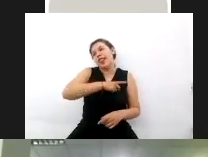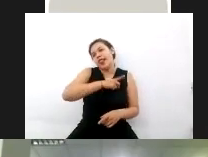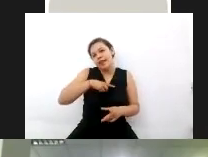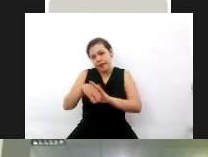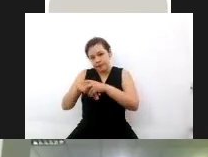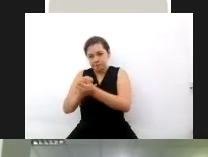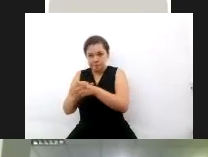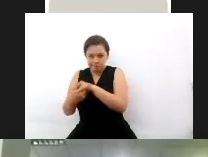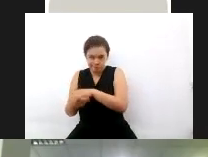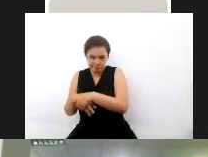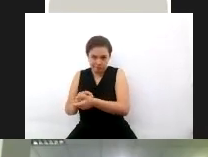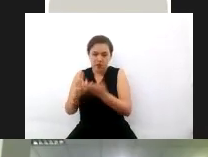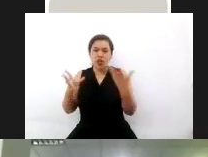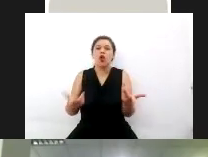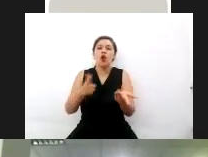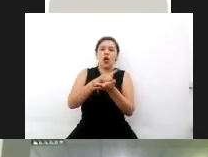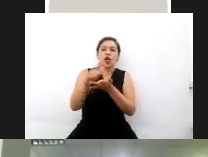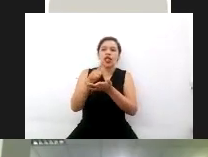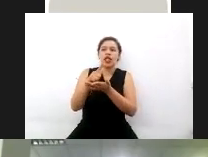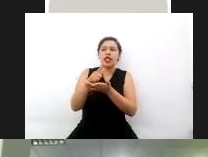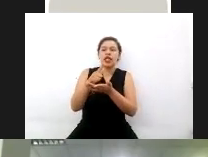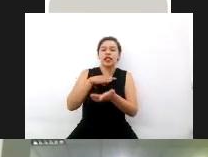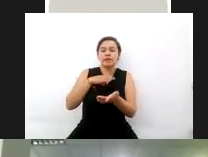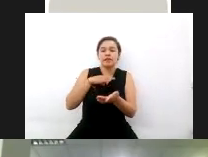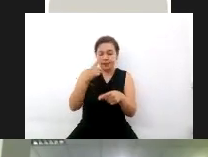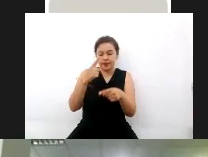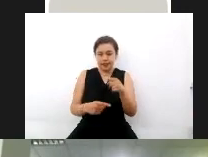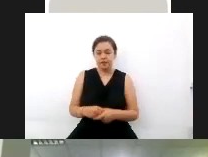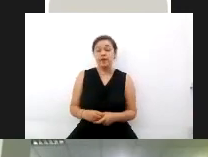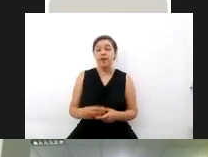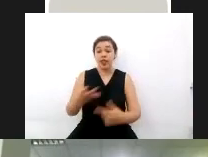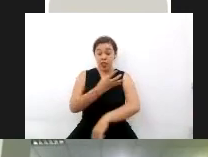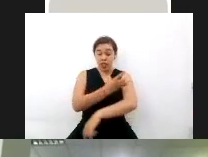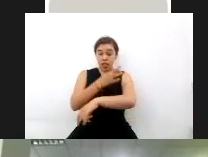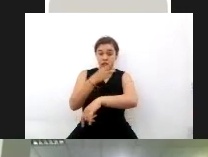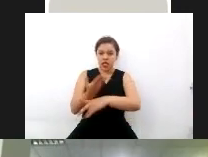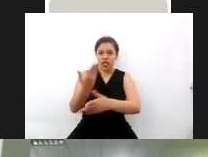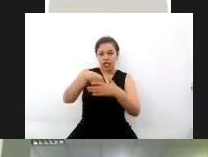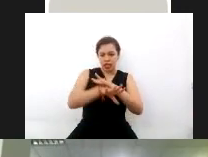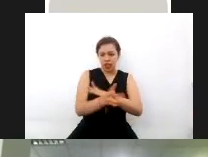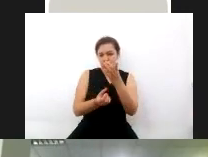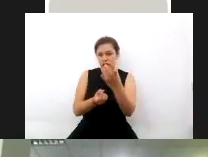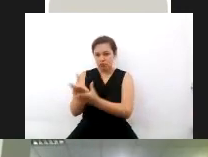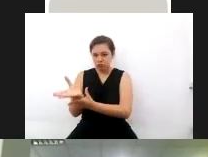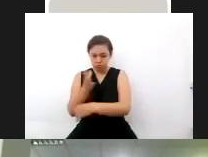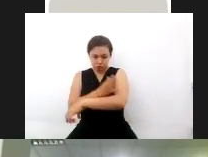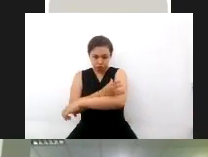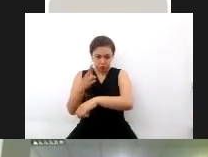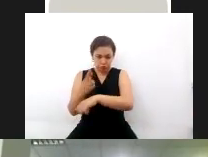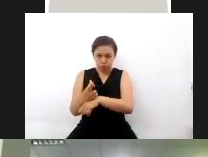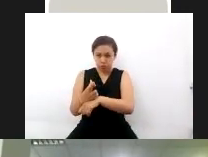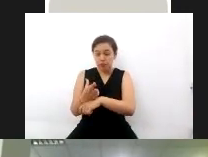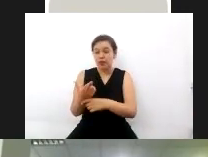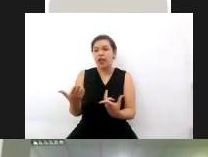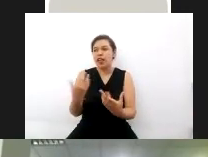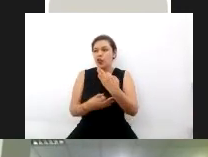o desinfectar. Se va a coordinar el ingreso y el egreso de todos los niños y